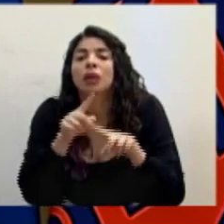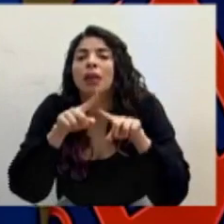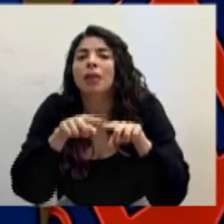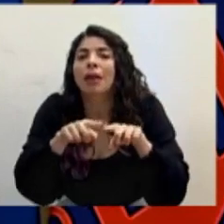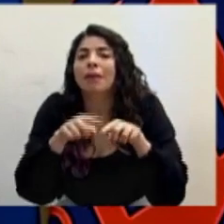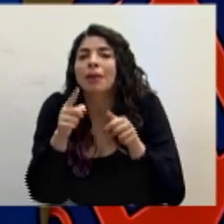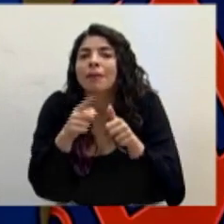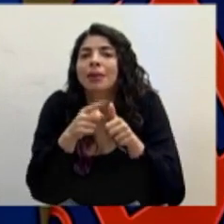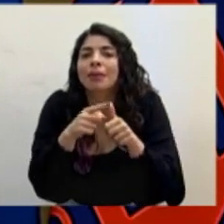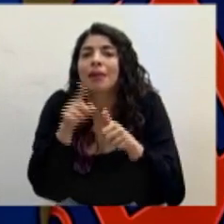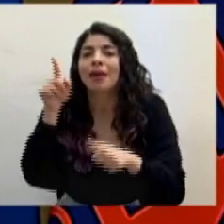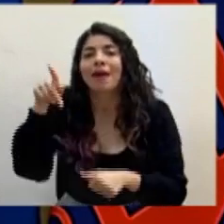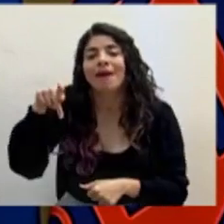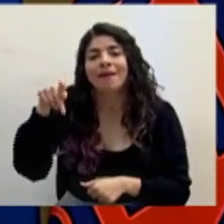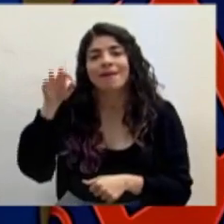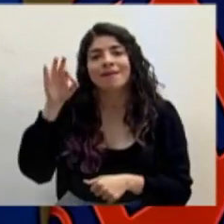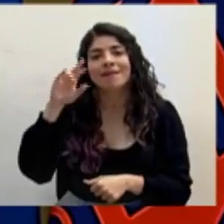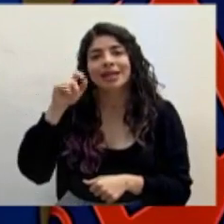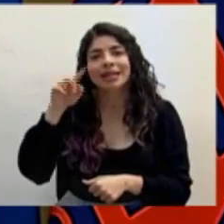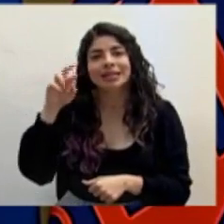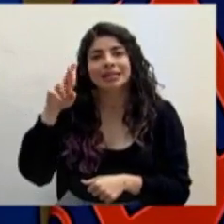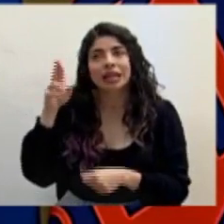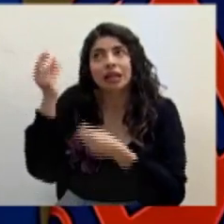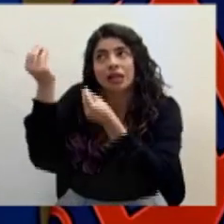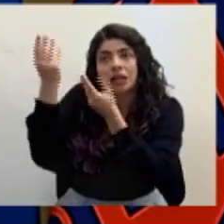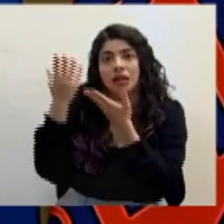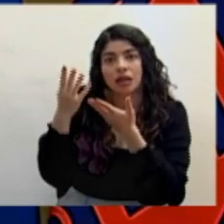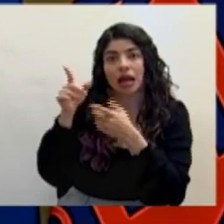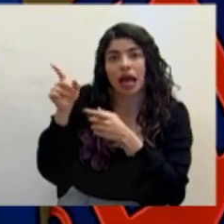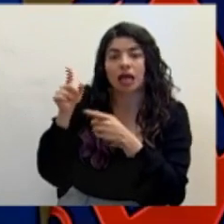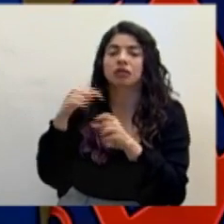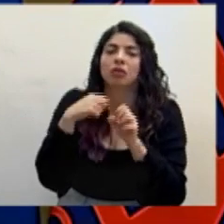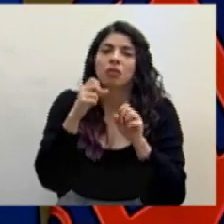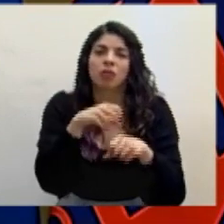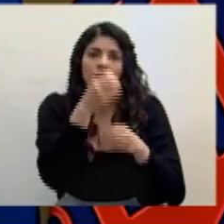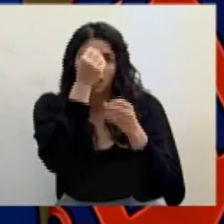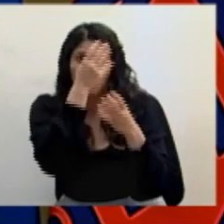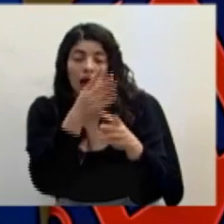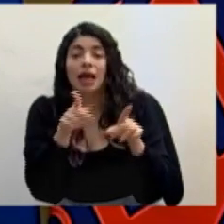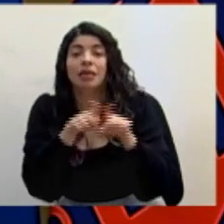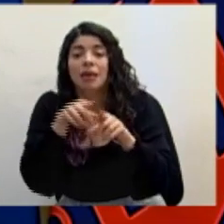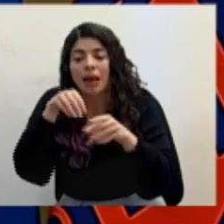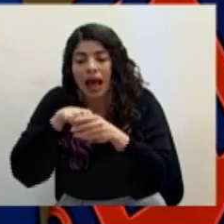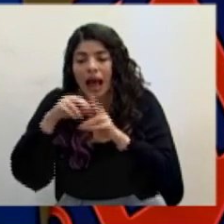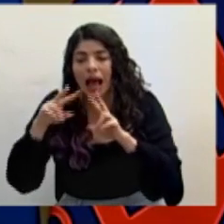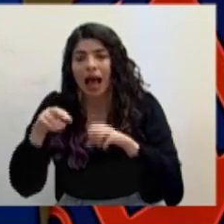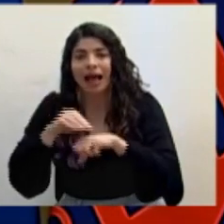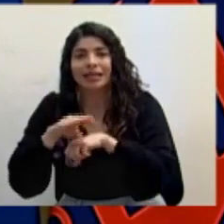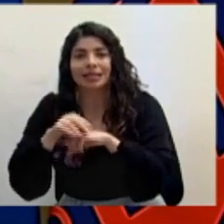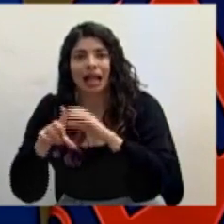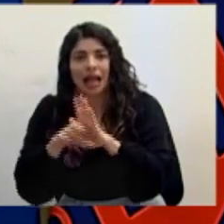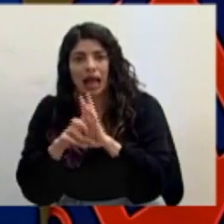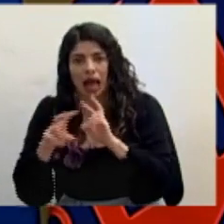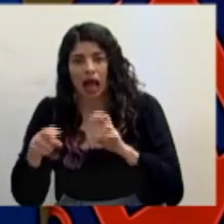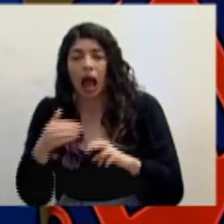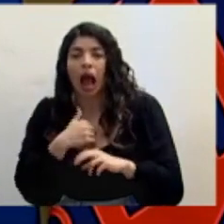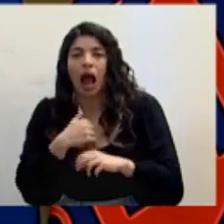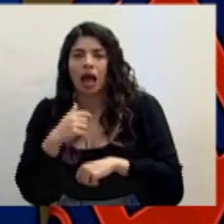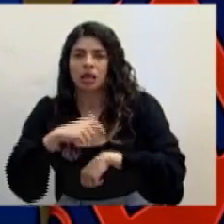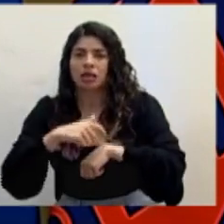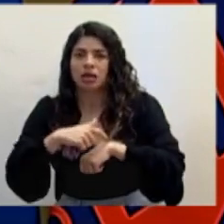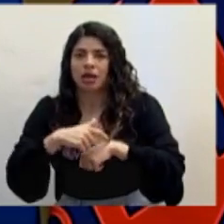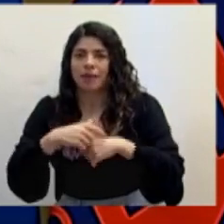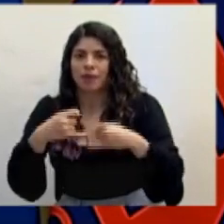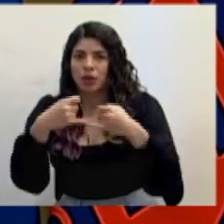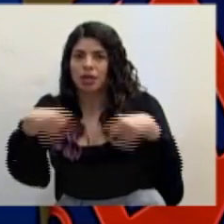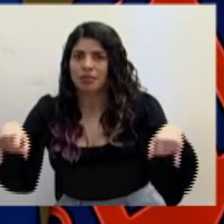informe Pfizer esta semana, y dependiendo también del análisis interno que estamos realizando a nivel de la asesoría legal. Tenemos un plazo para responder